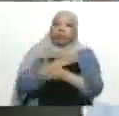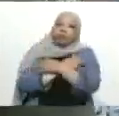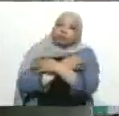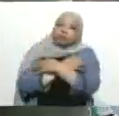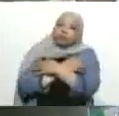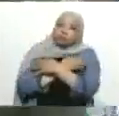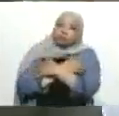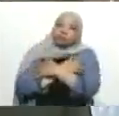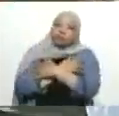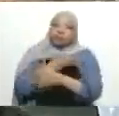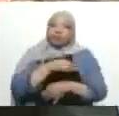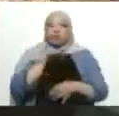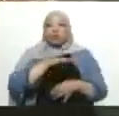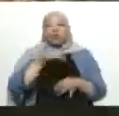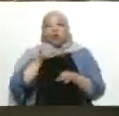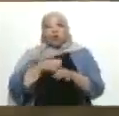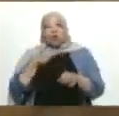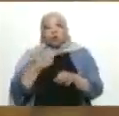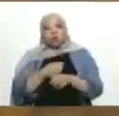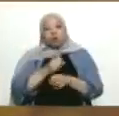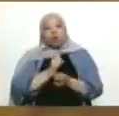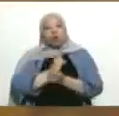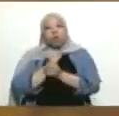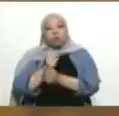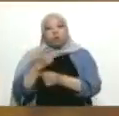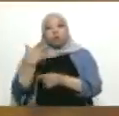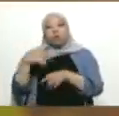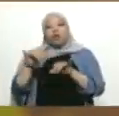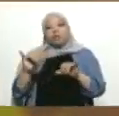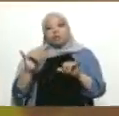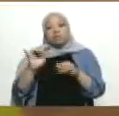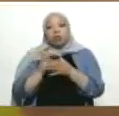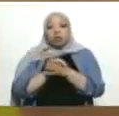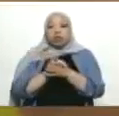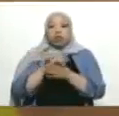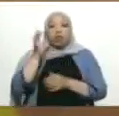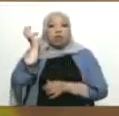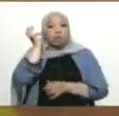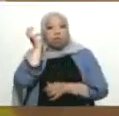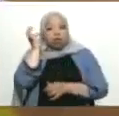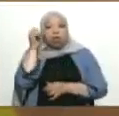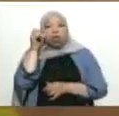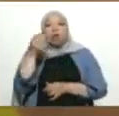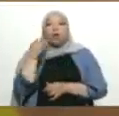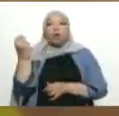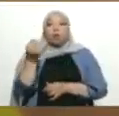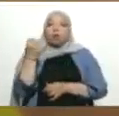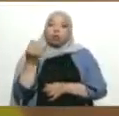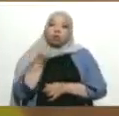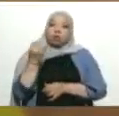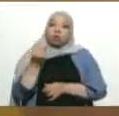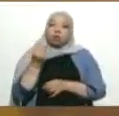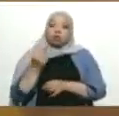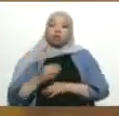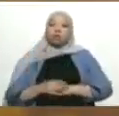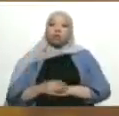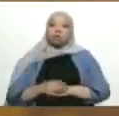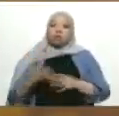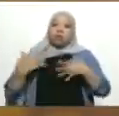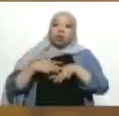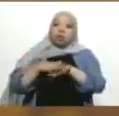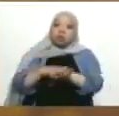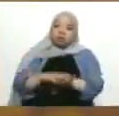sella sin lugar a duda un gran compromiso, un amor, con ese mismo amor. Esa mujer, ese joven, ese miliciano, ese integrante de la